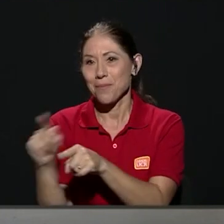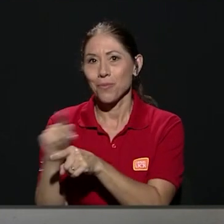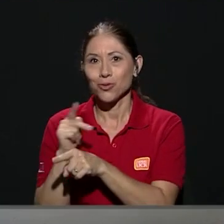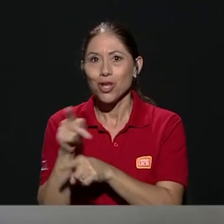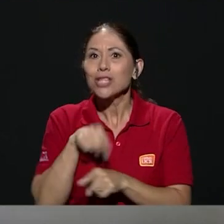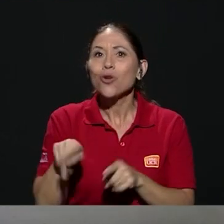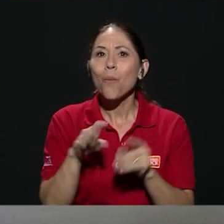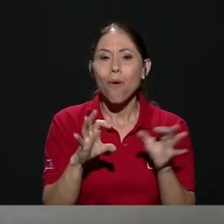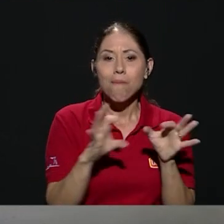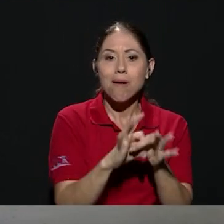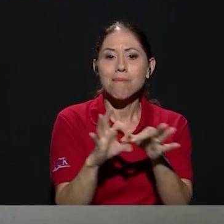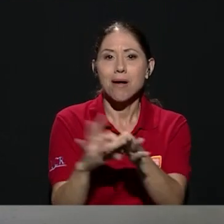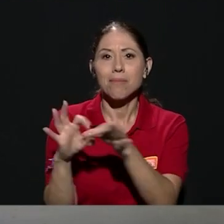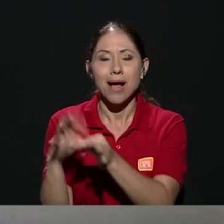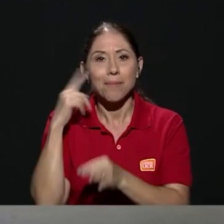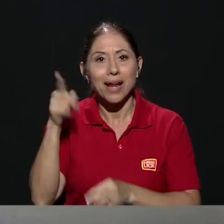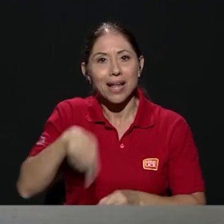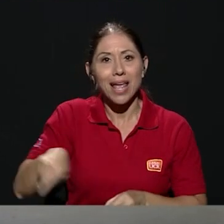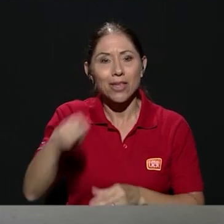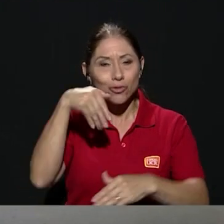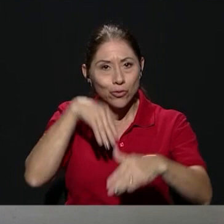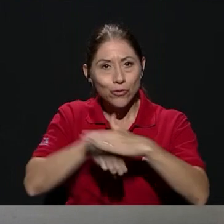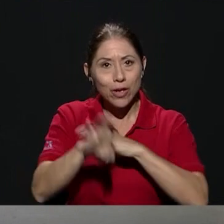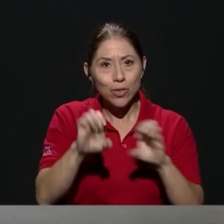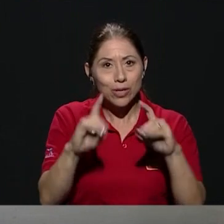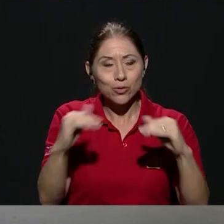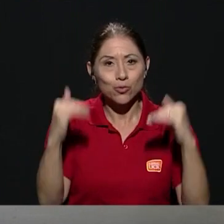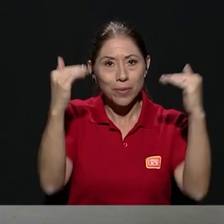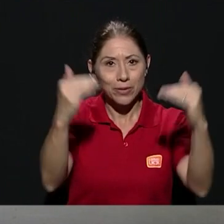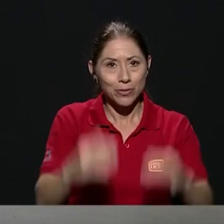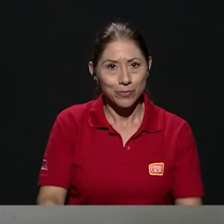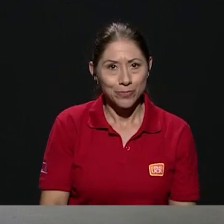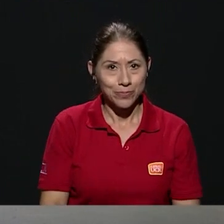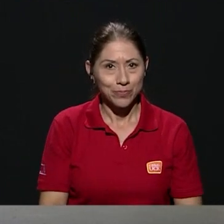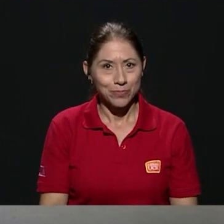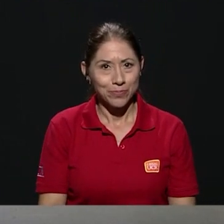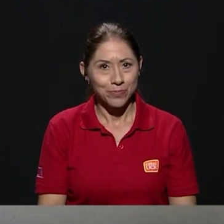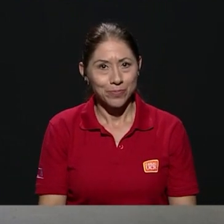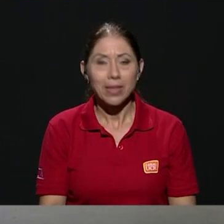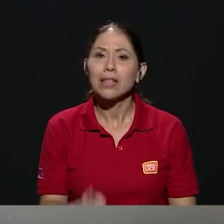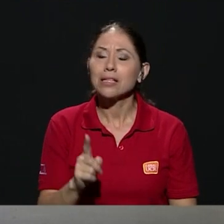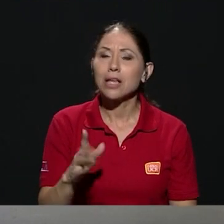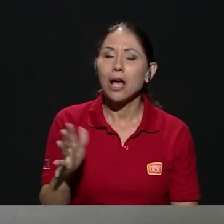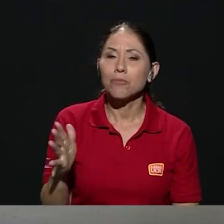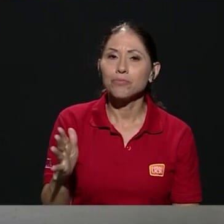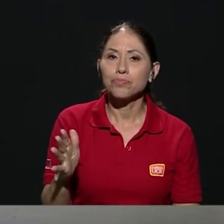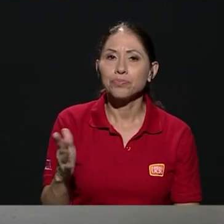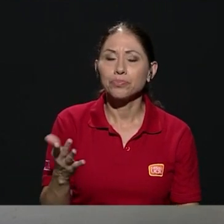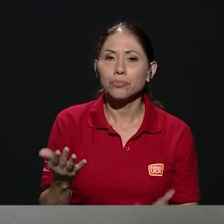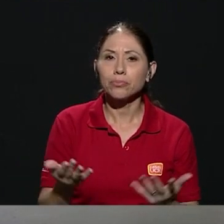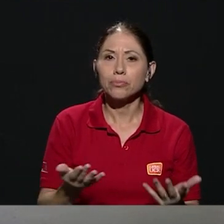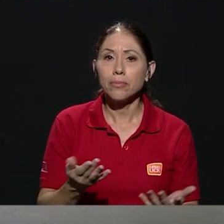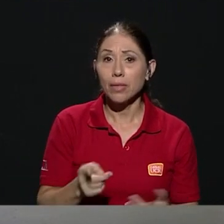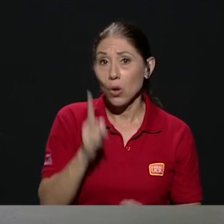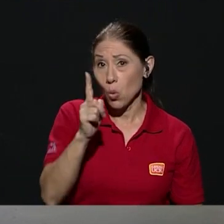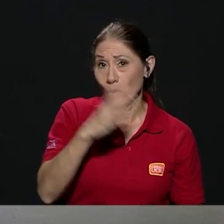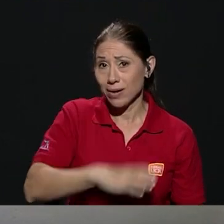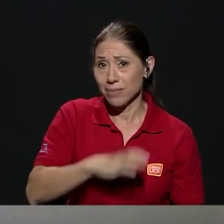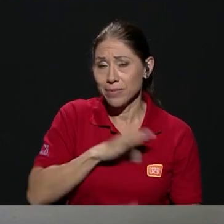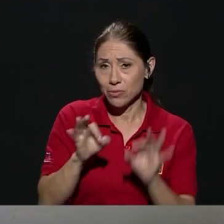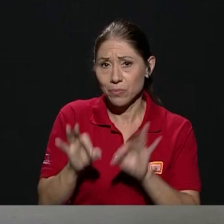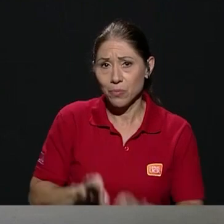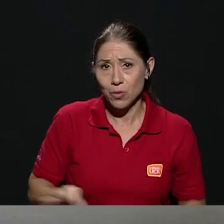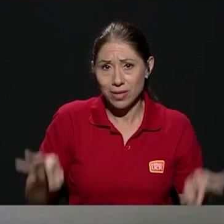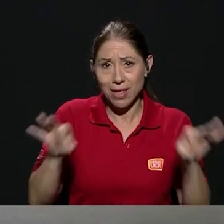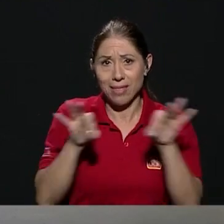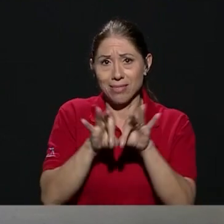para accesar a la educación superior. Hay otra, perdón. Adelante. No, tal vez un elemento